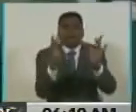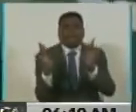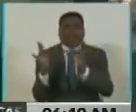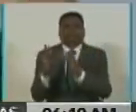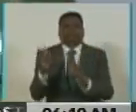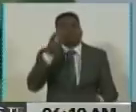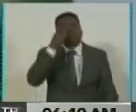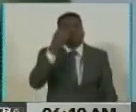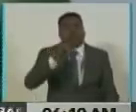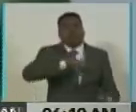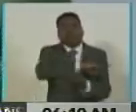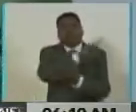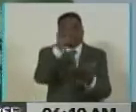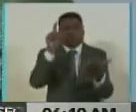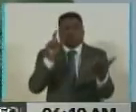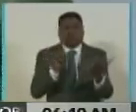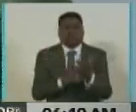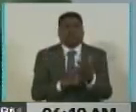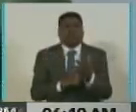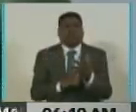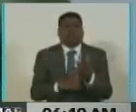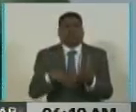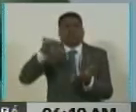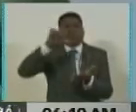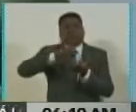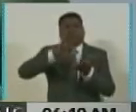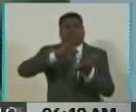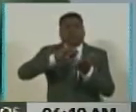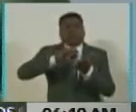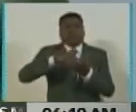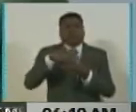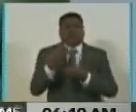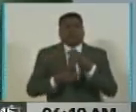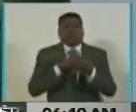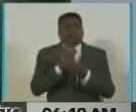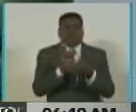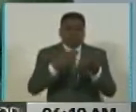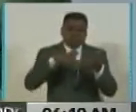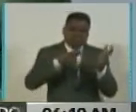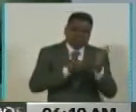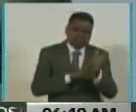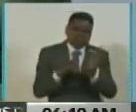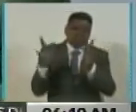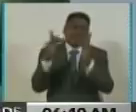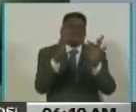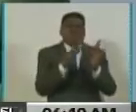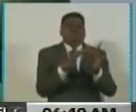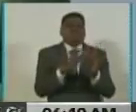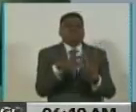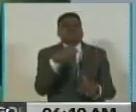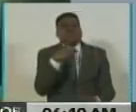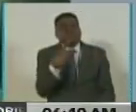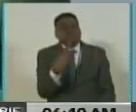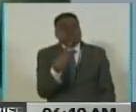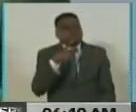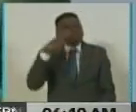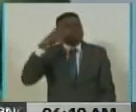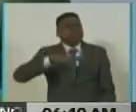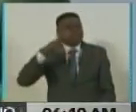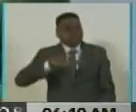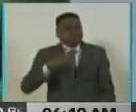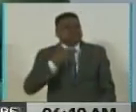en general. Con ese centro que se está consolidando, volver a conectarse. Lo que dijo Héctor allí me parece a mí verdaderamente válido.